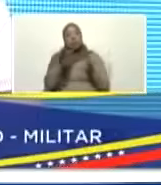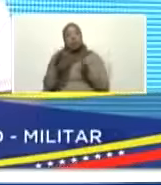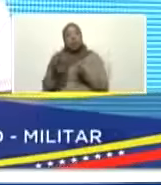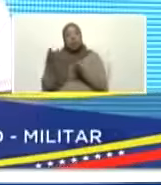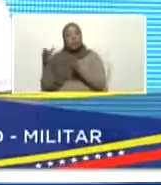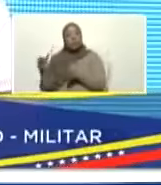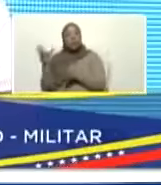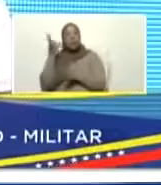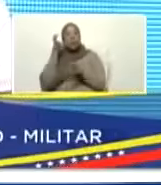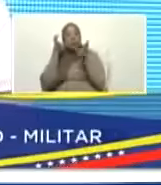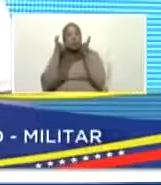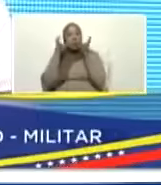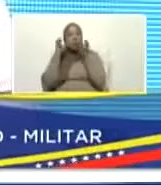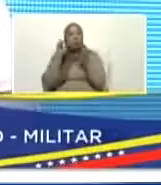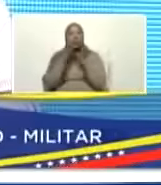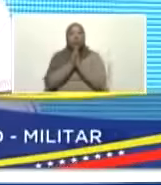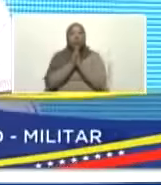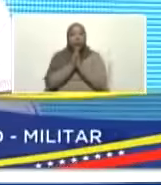quiero escuchar a los 3.